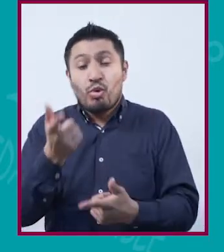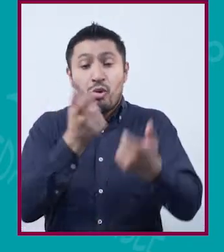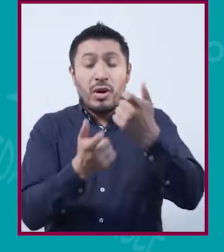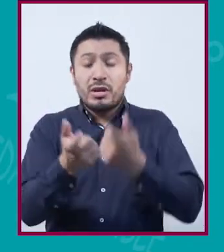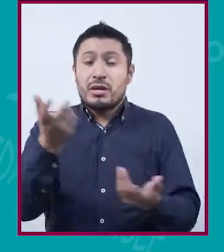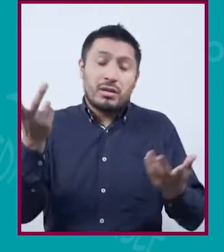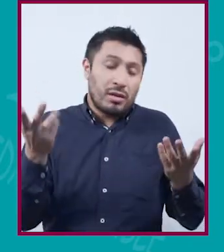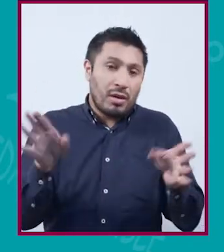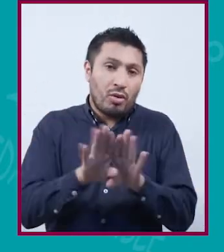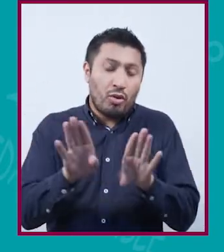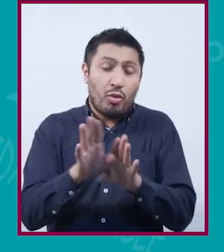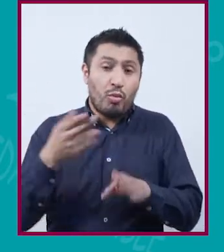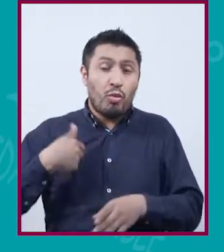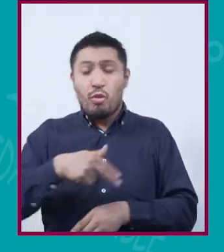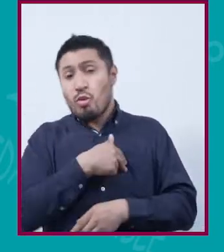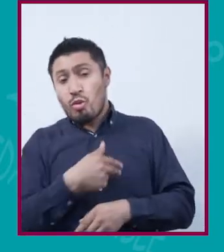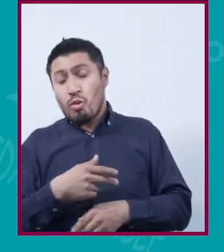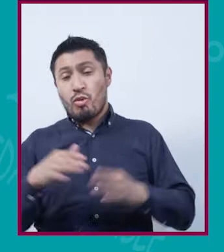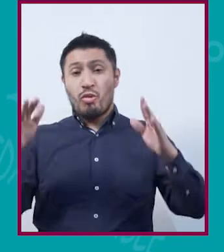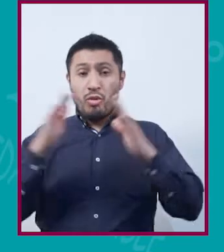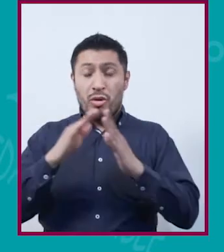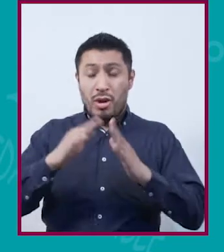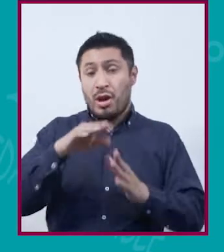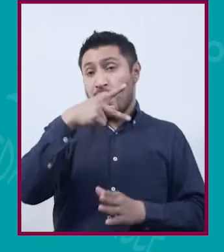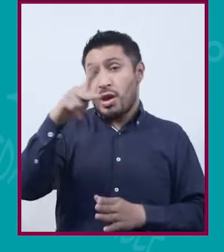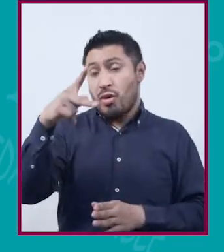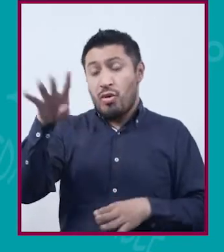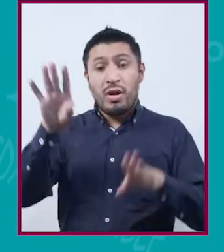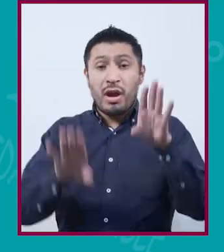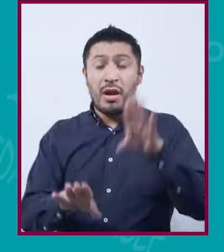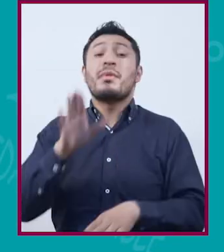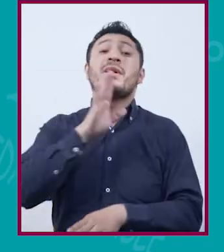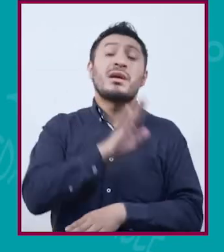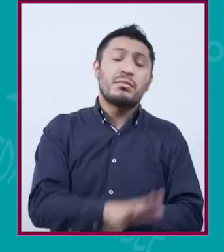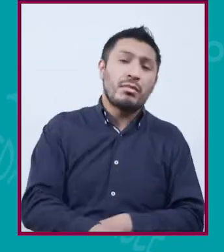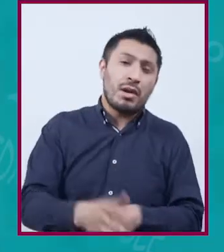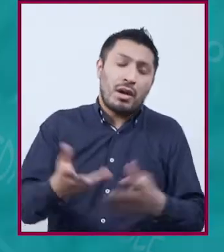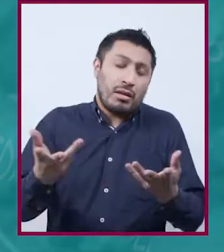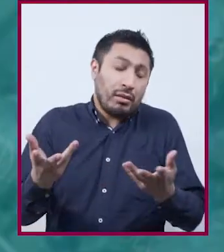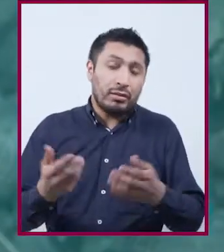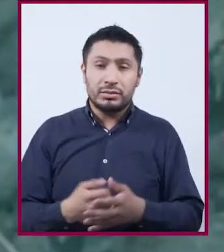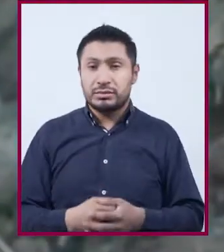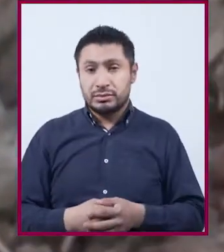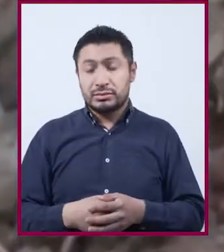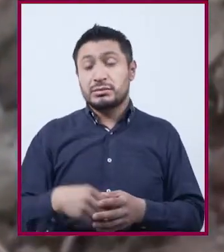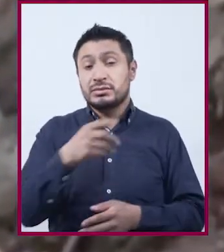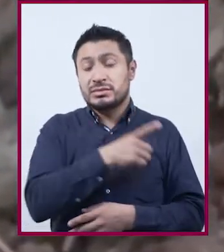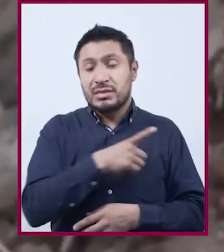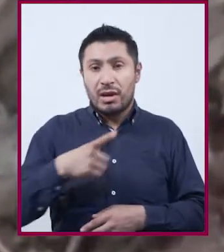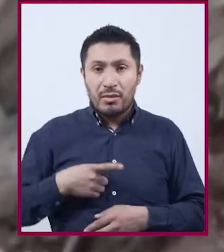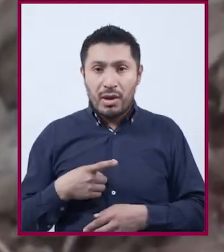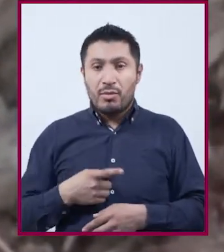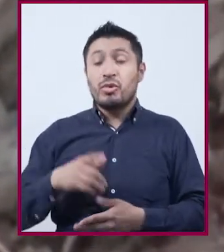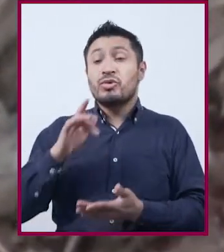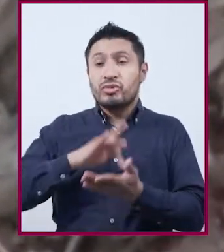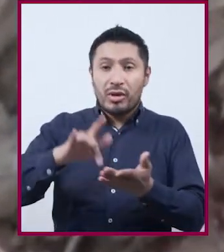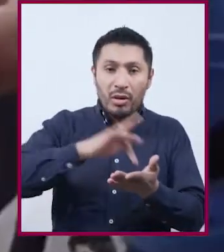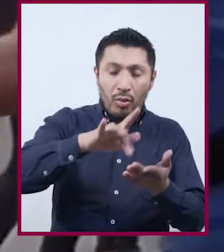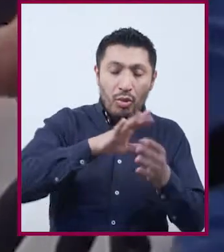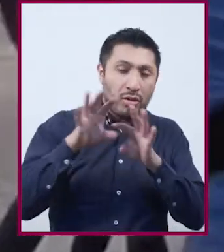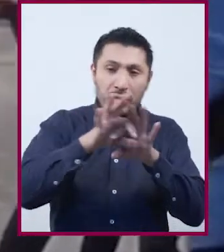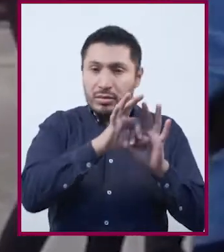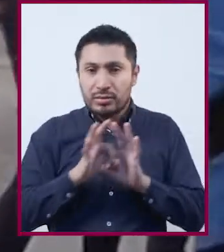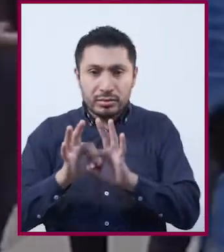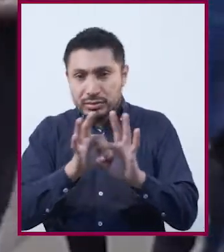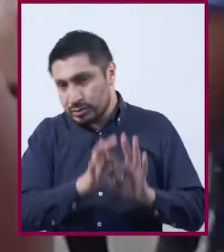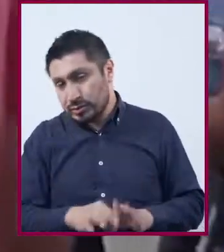mismos recursos como nosotros, tener un buen cimiento de casa o una buena vivienda. Tenemos que ser